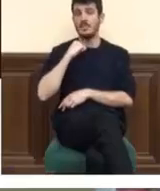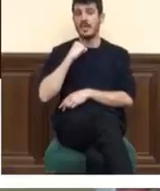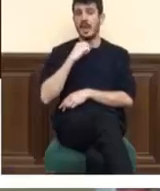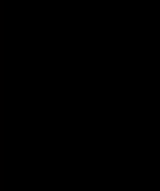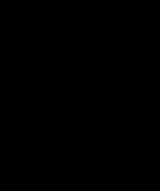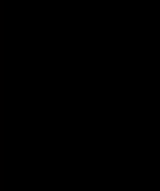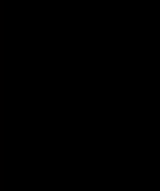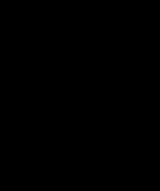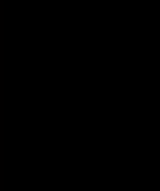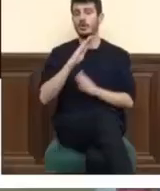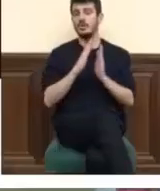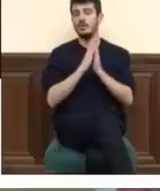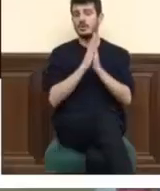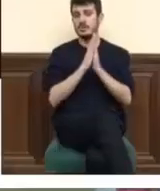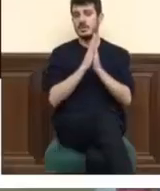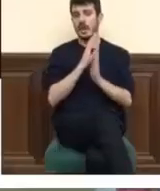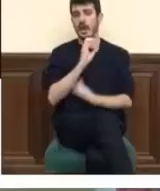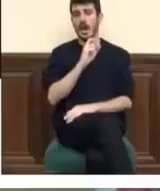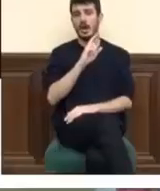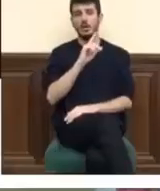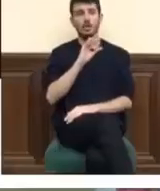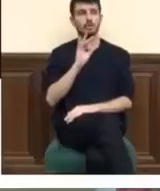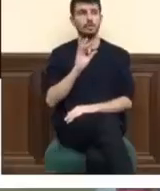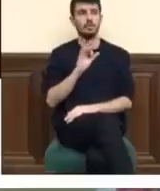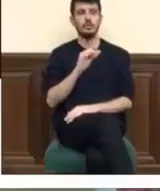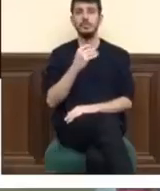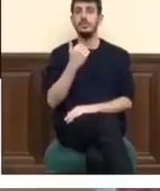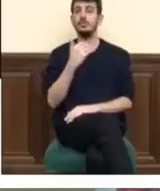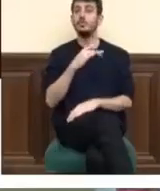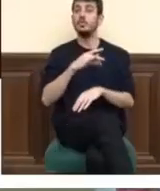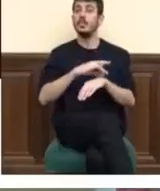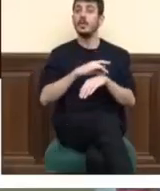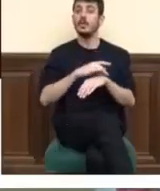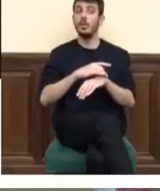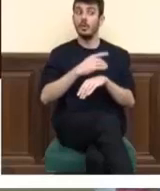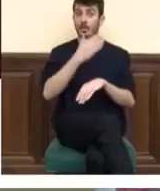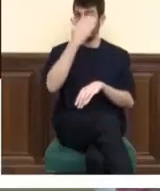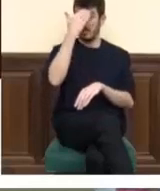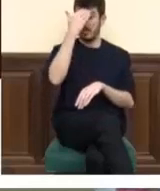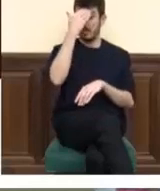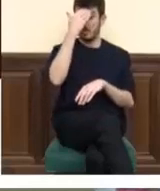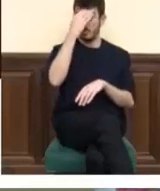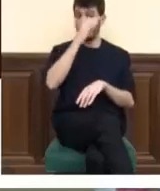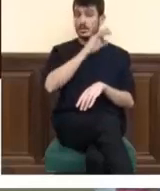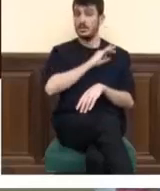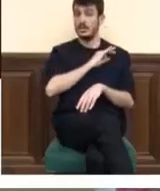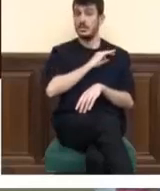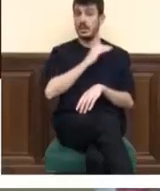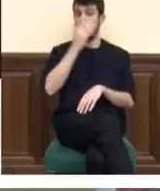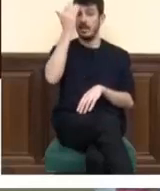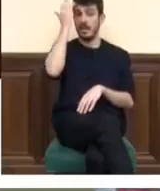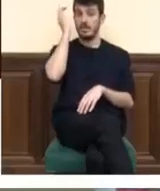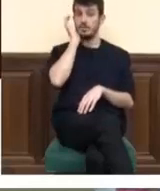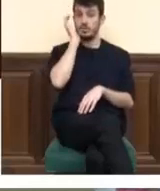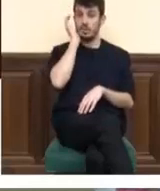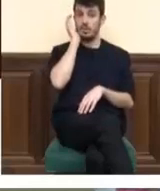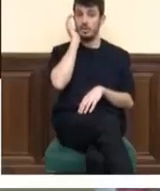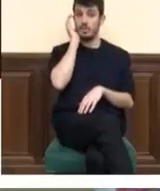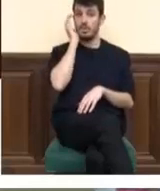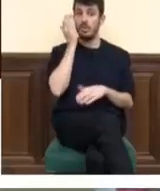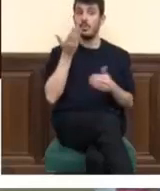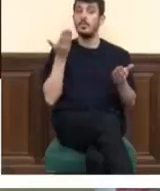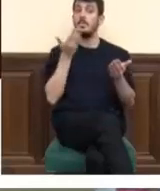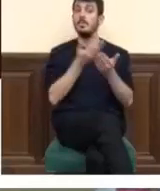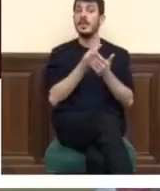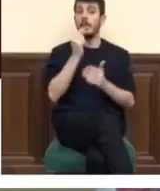clínico. Que su médico, el médico de cabecera de la señora Díaz Ayuso, la pida